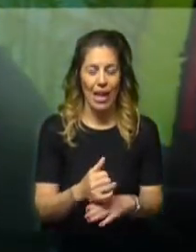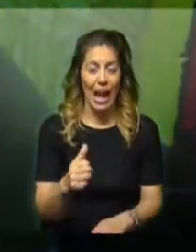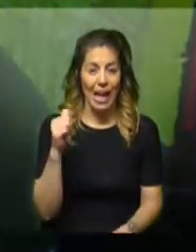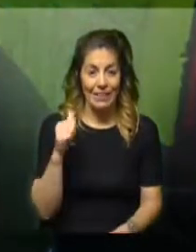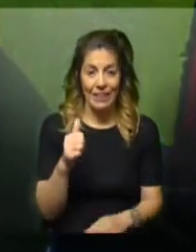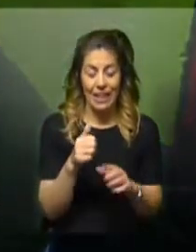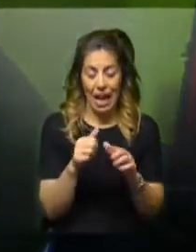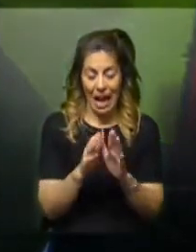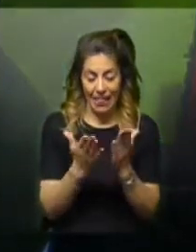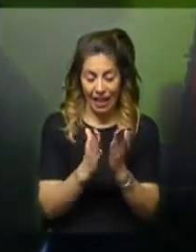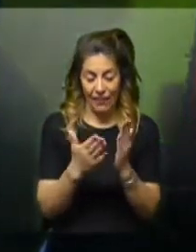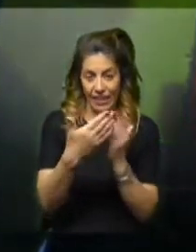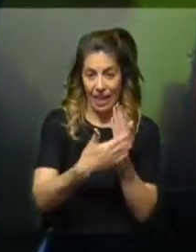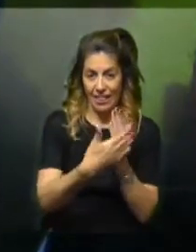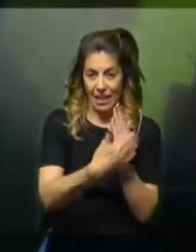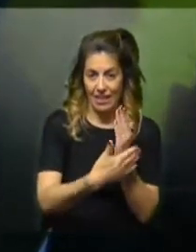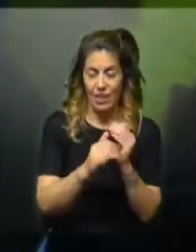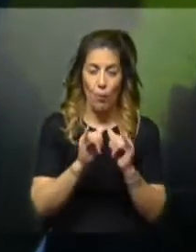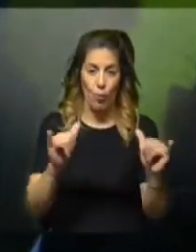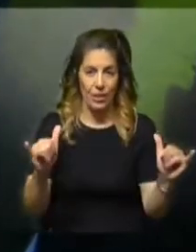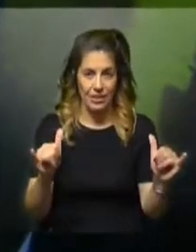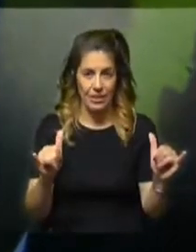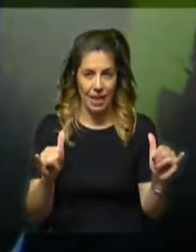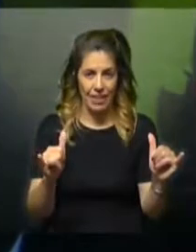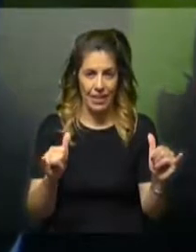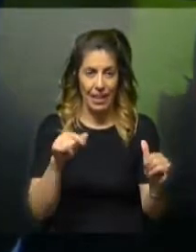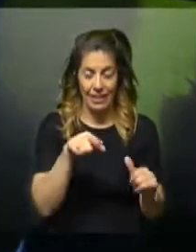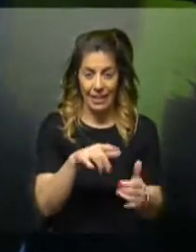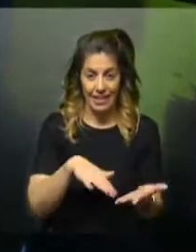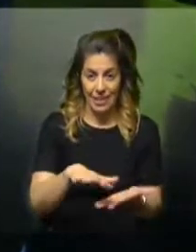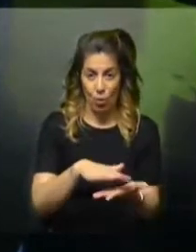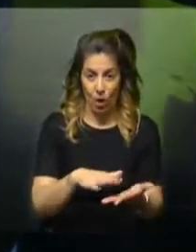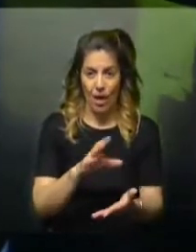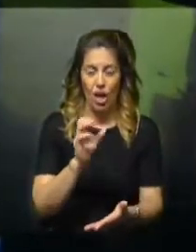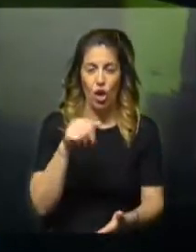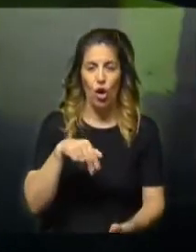la revistas venía la publicidad del continente al School claro